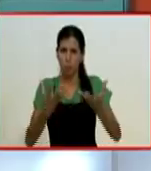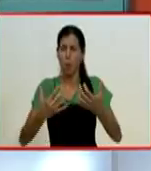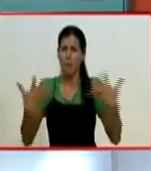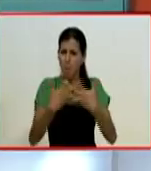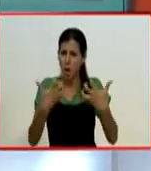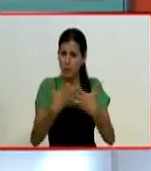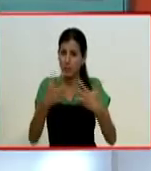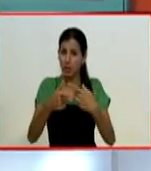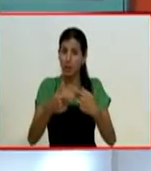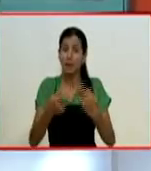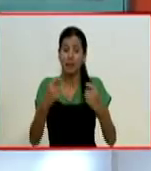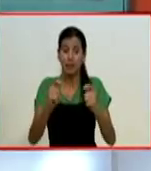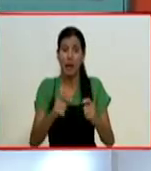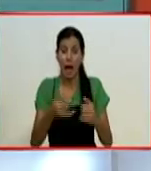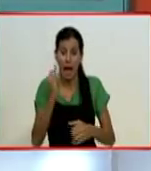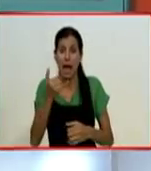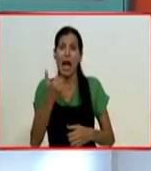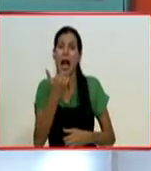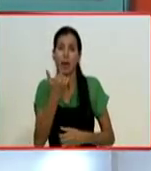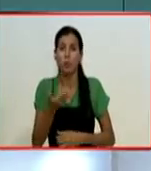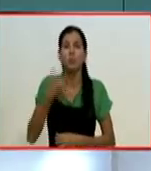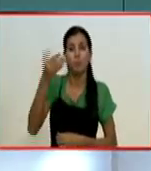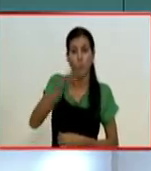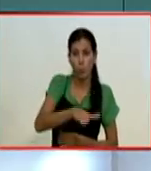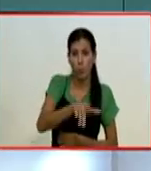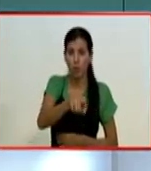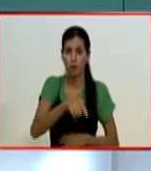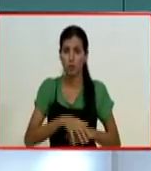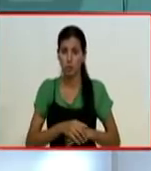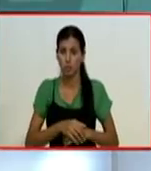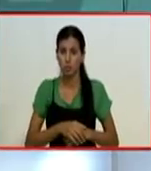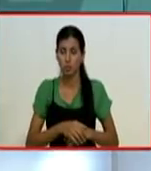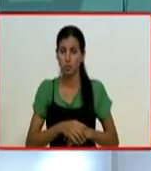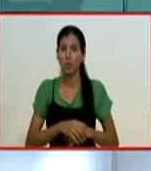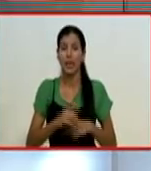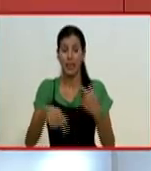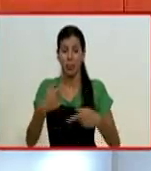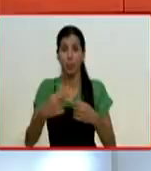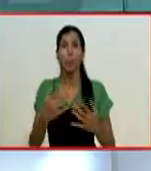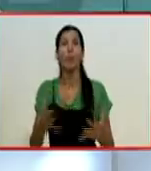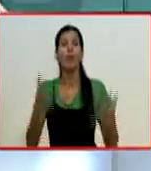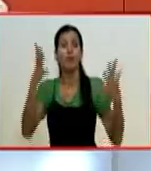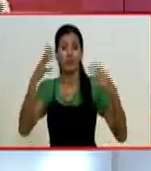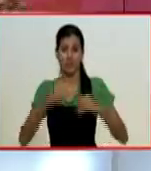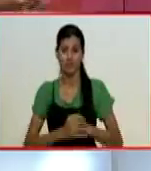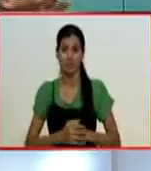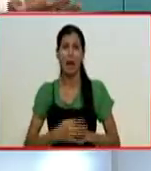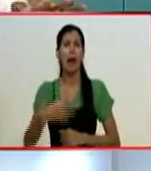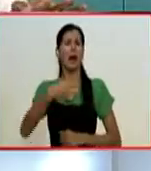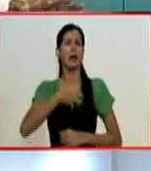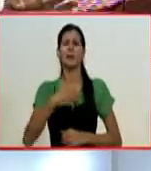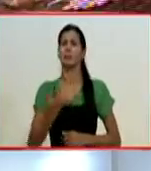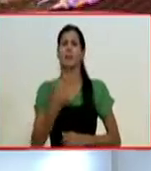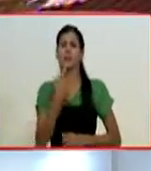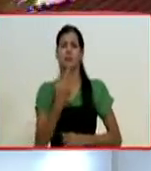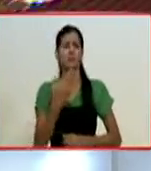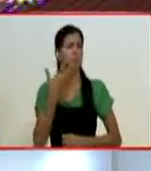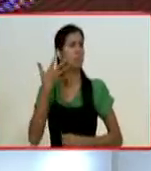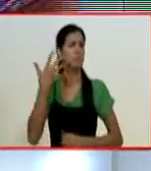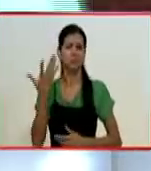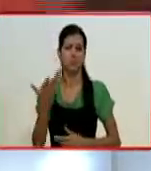generen una víctima, generen un muerto, para tener por fin el trofeo mediático que mostrar,